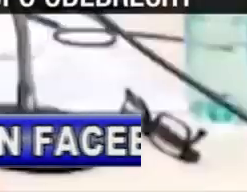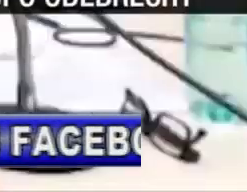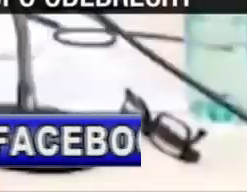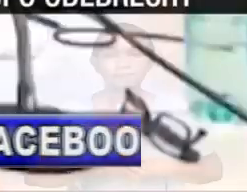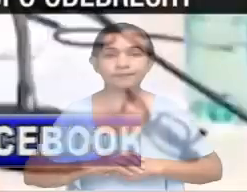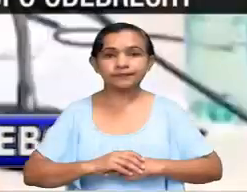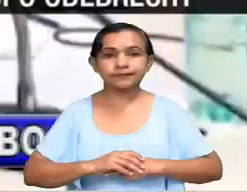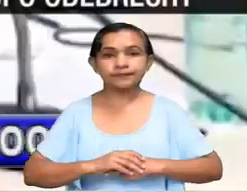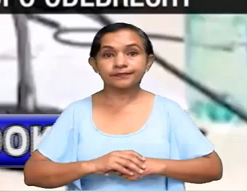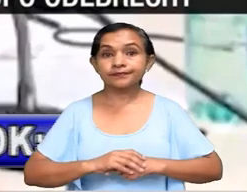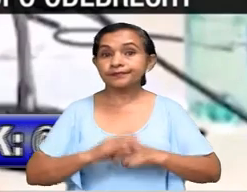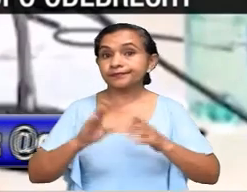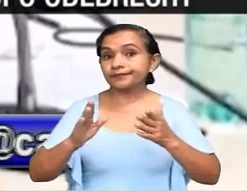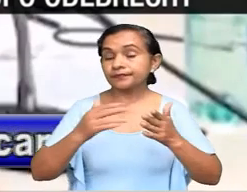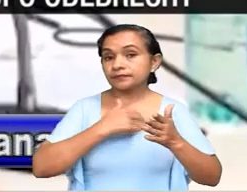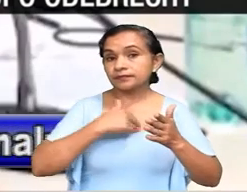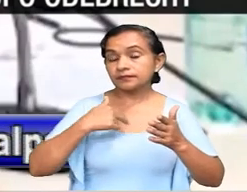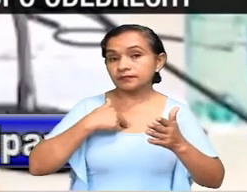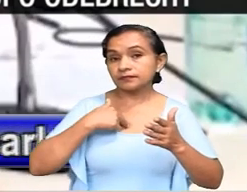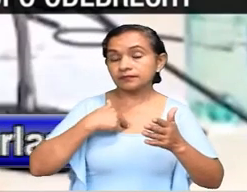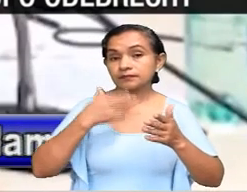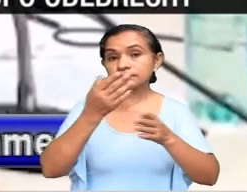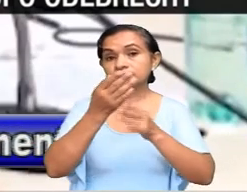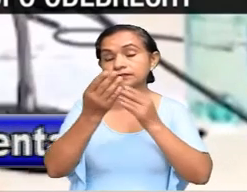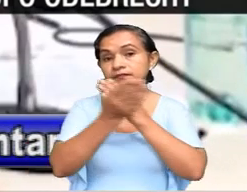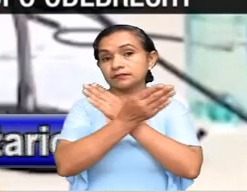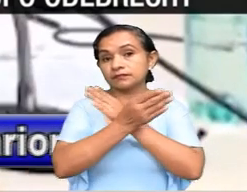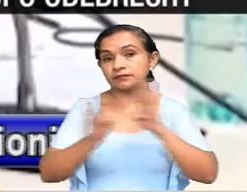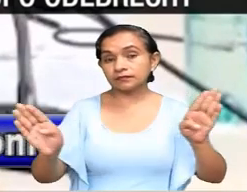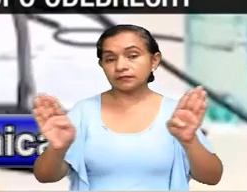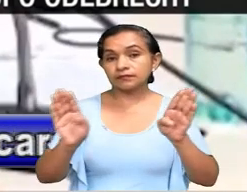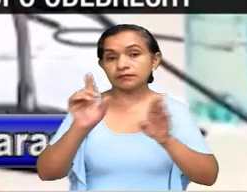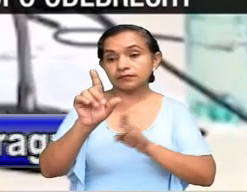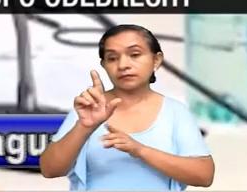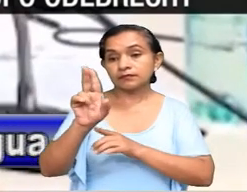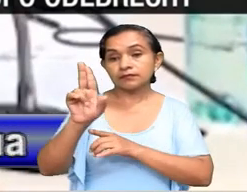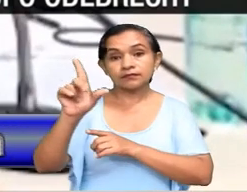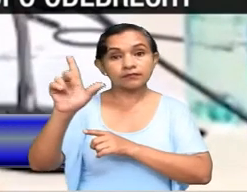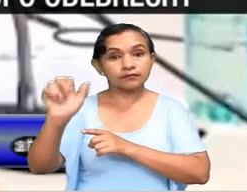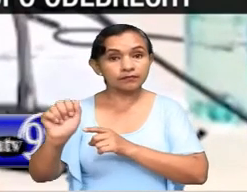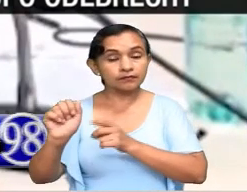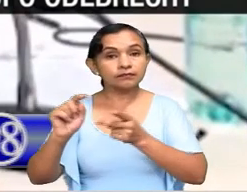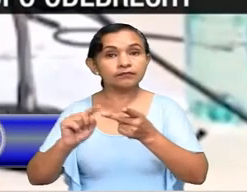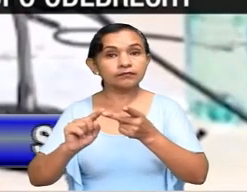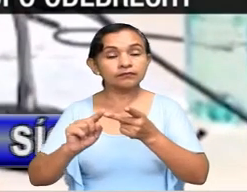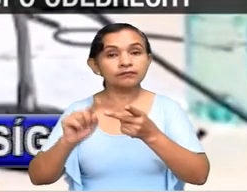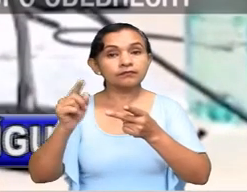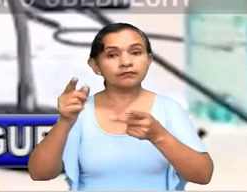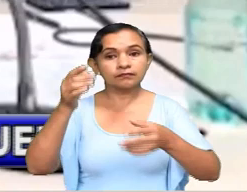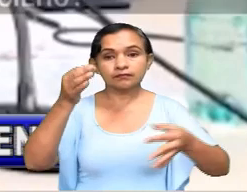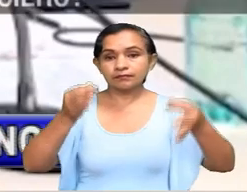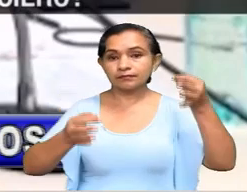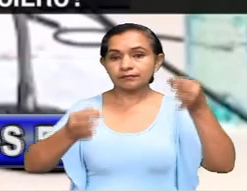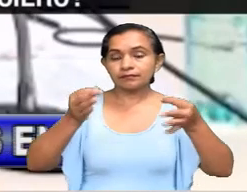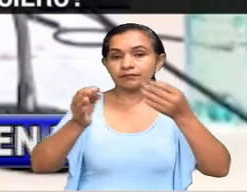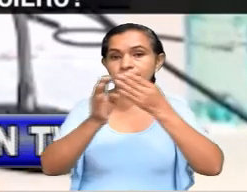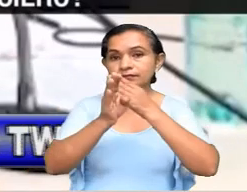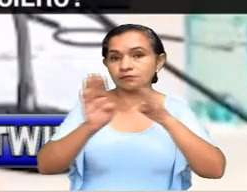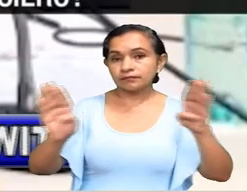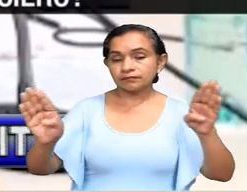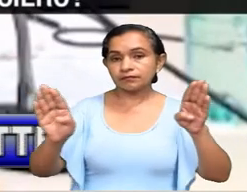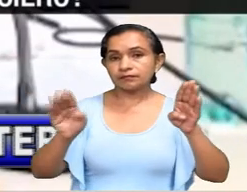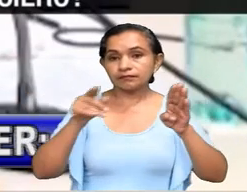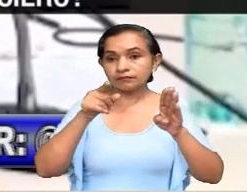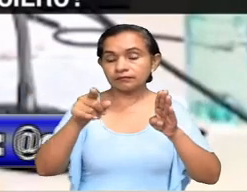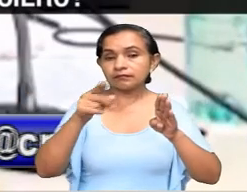Absuelto el expresidente de Brasil, Luis Inácio Lula da Silva. El 10º Tribunal Federal de Brasilia, en el caso